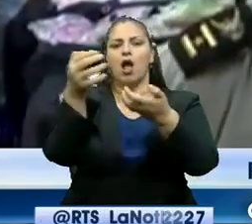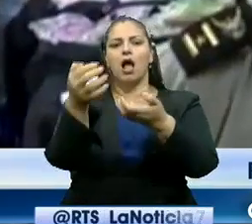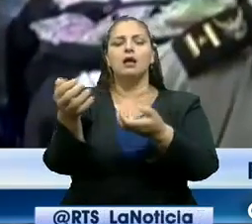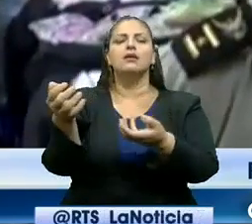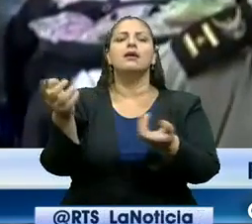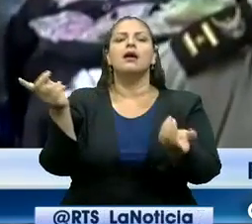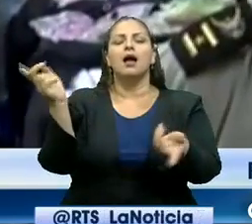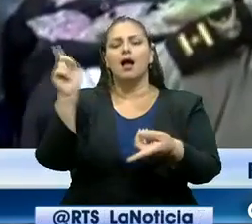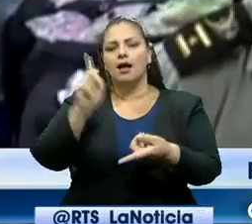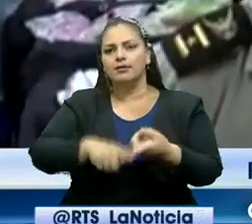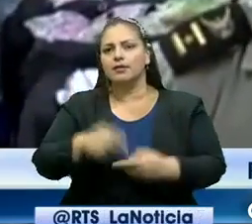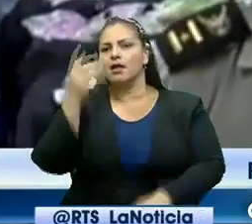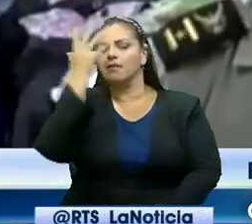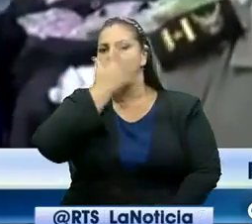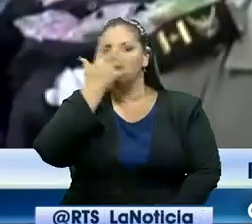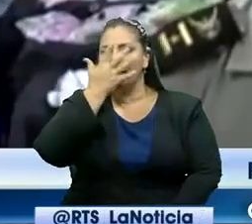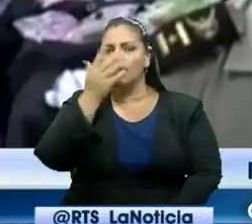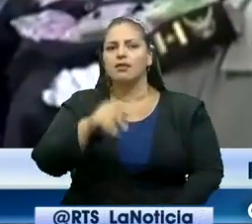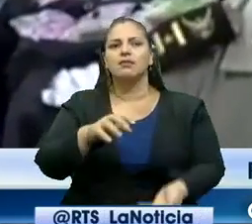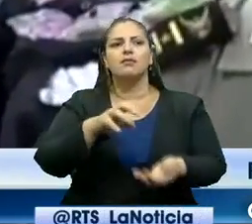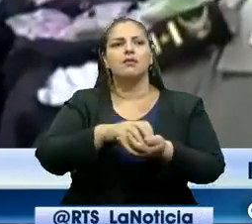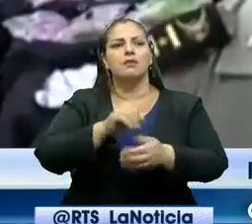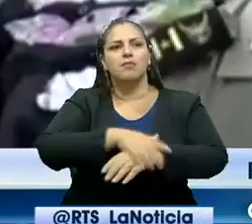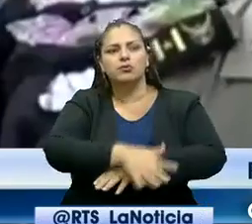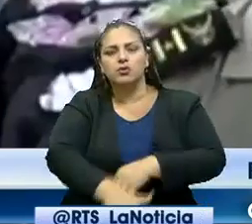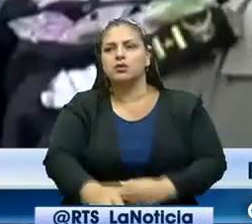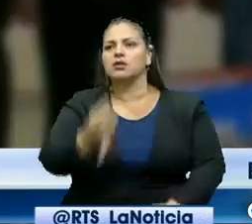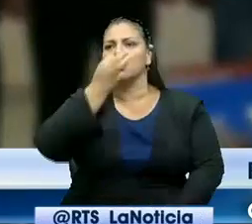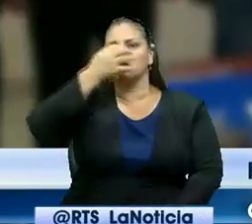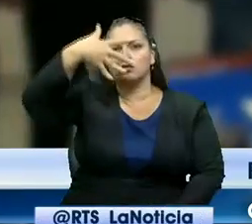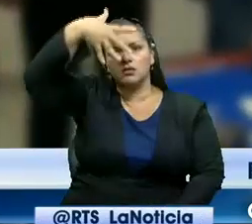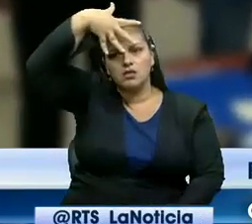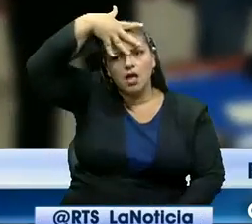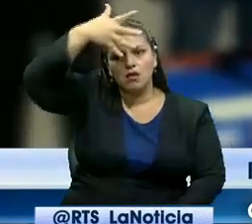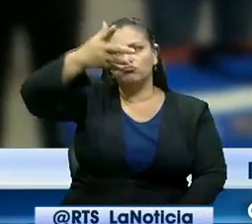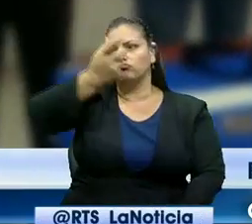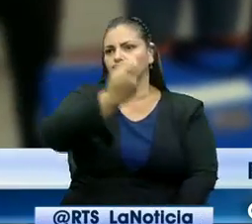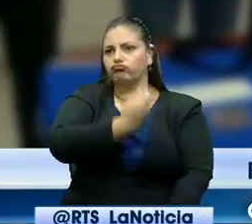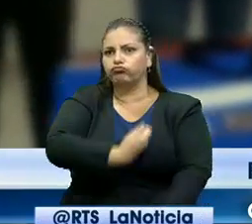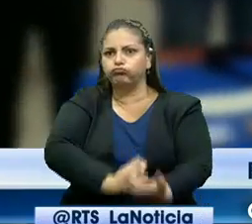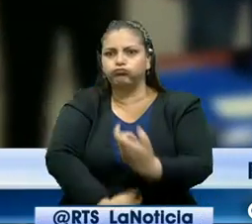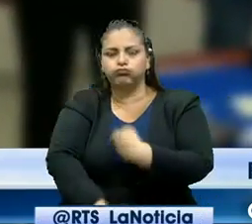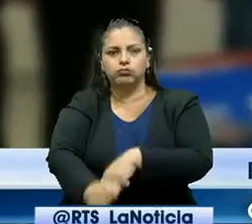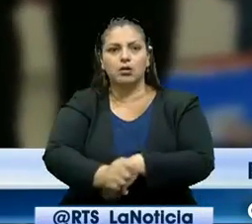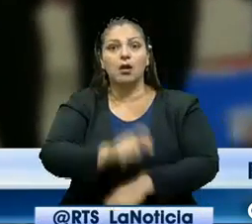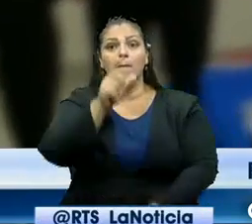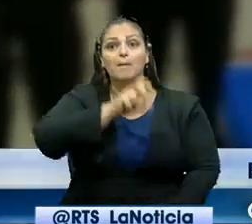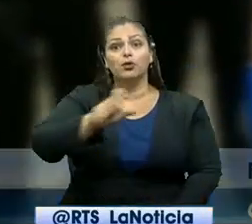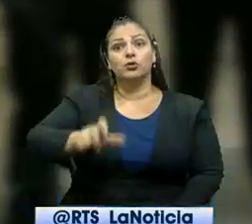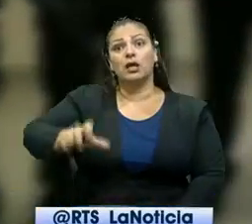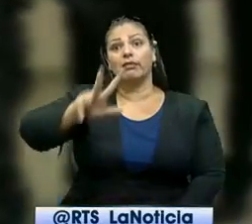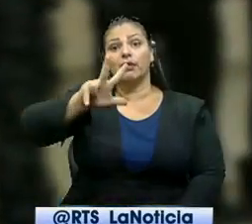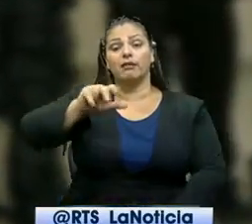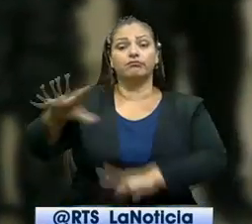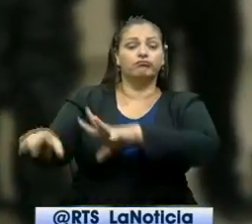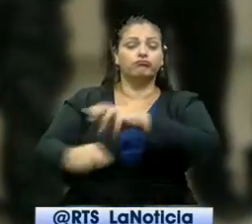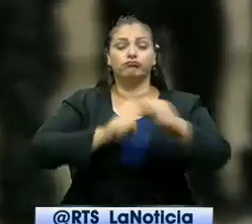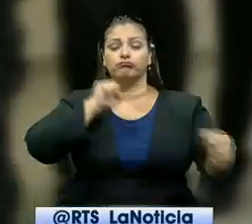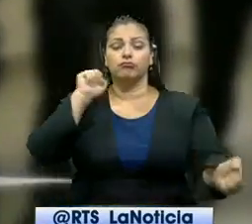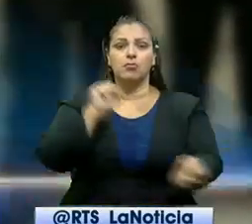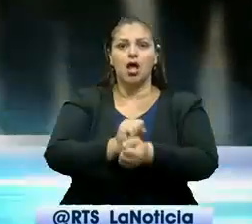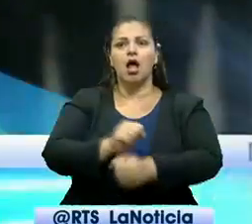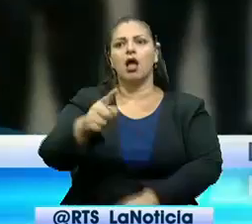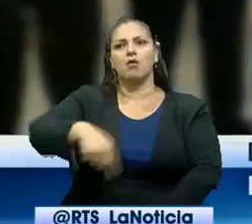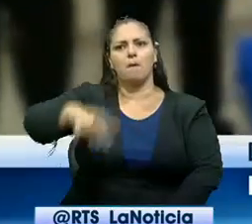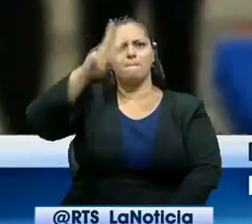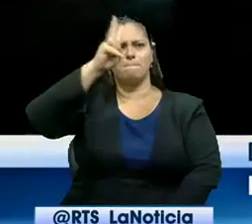Esmeraldas, Cantón Esmeraldas, Santo Domingo de los Sánchez. Tres personas fueron detenidas por estar implicadas en el presunto delito de